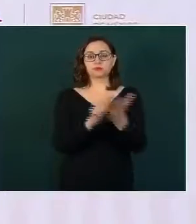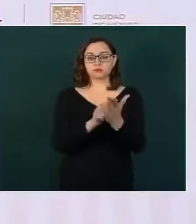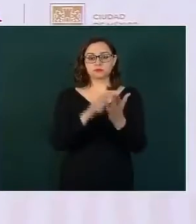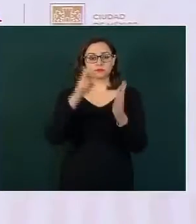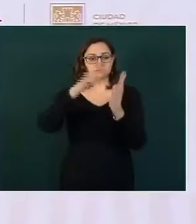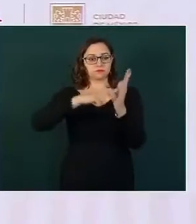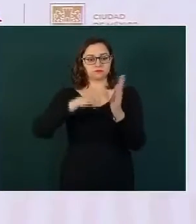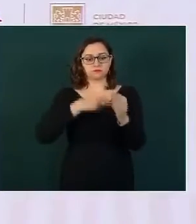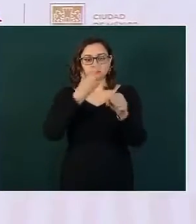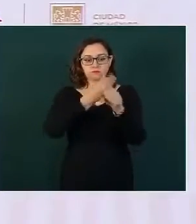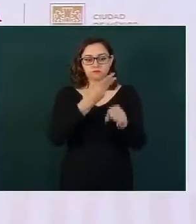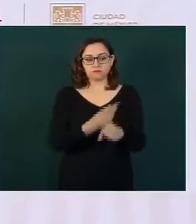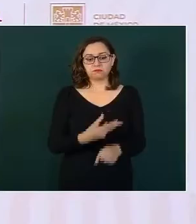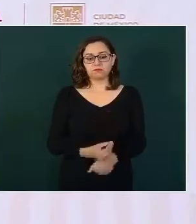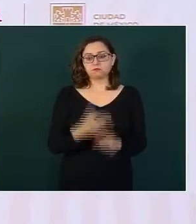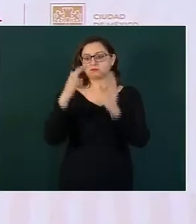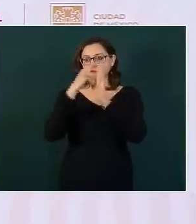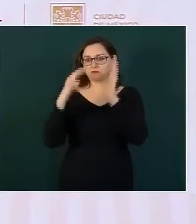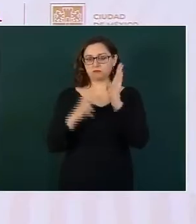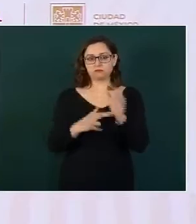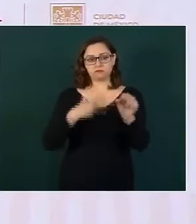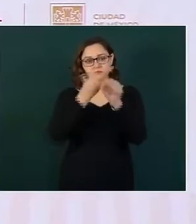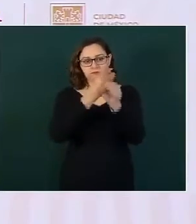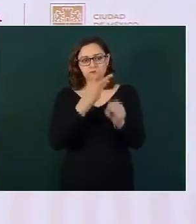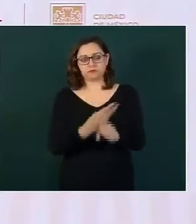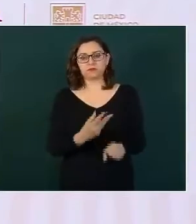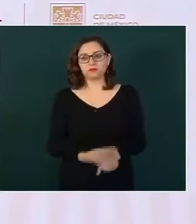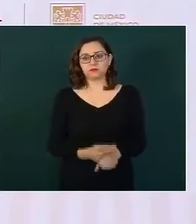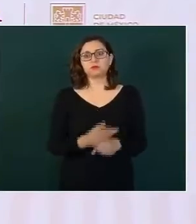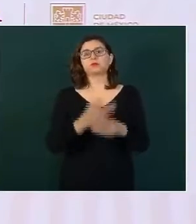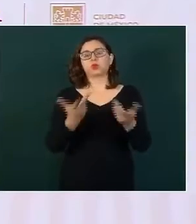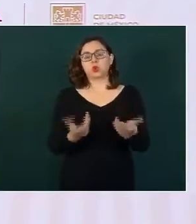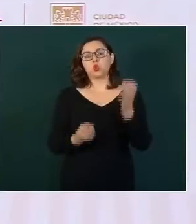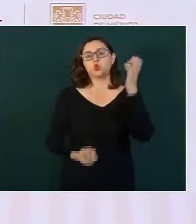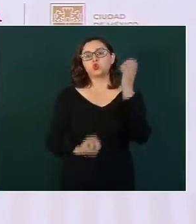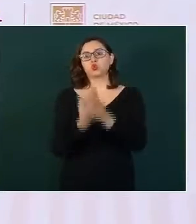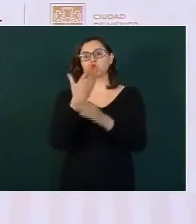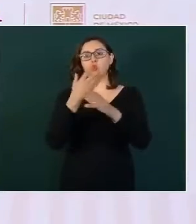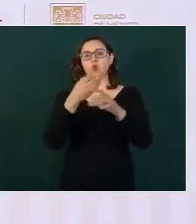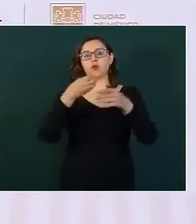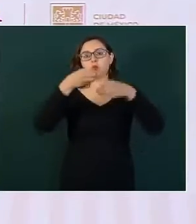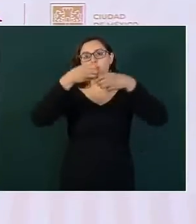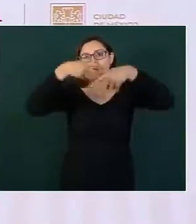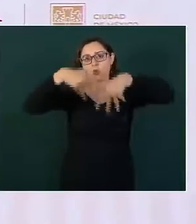y reglamentarias que se están impulsando para armonizar la nueva estructura con la legislación militar.